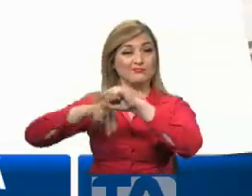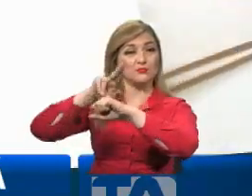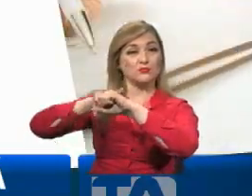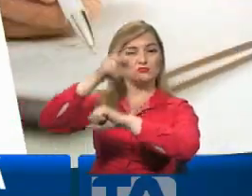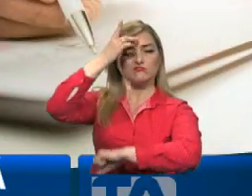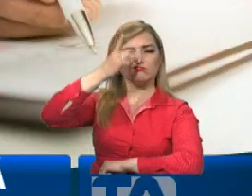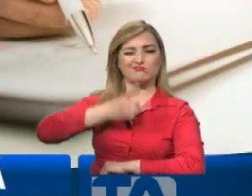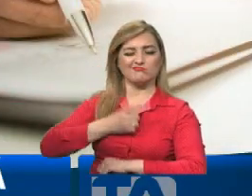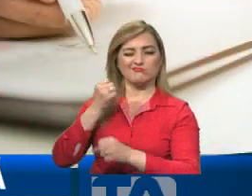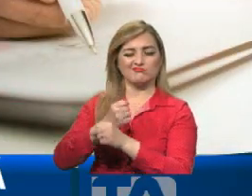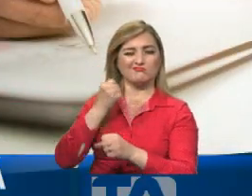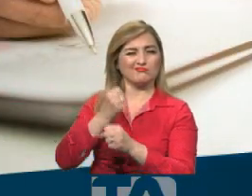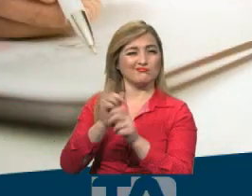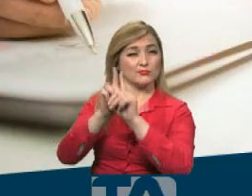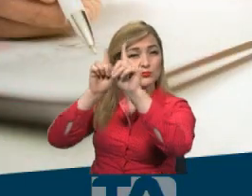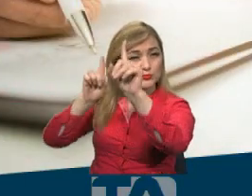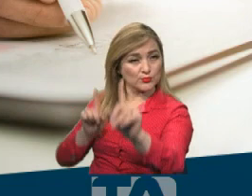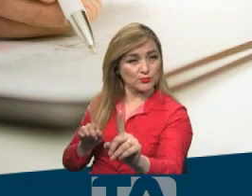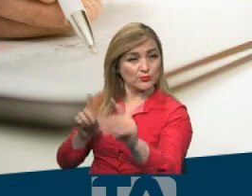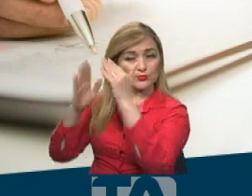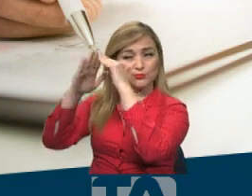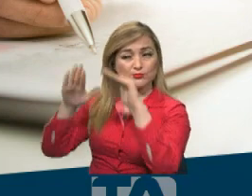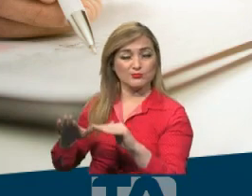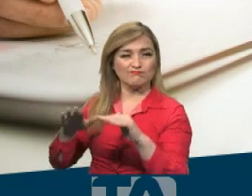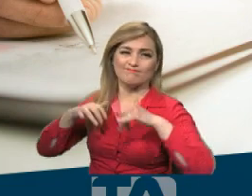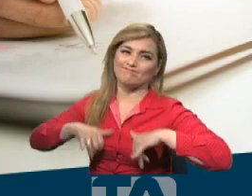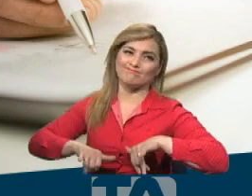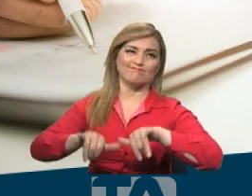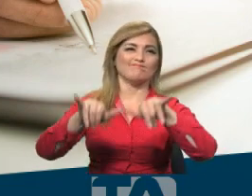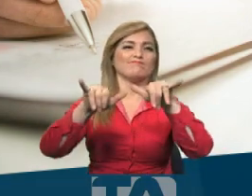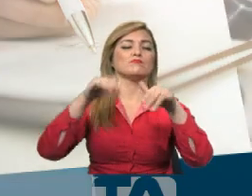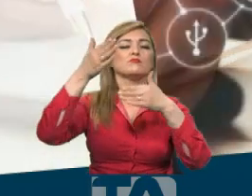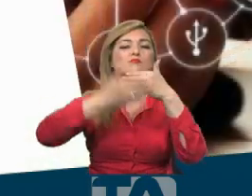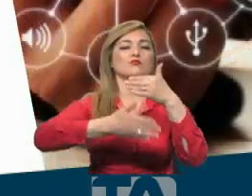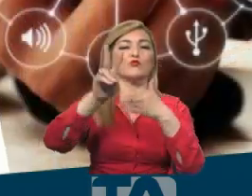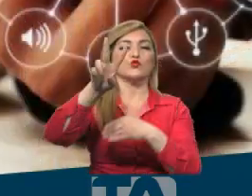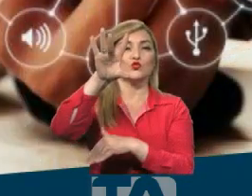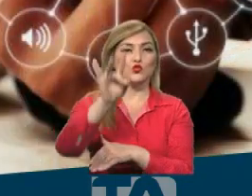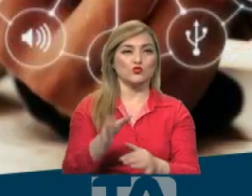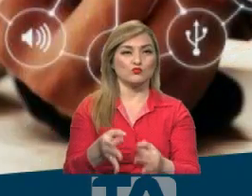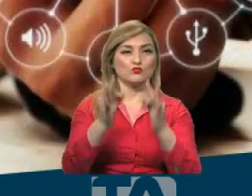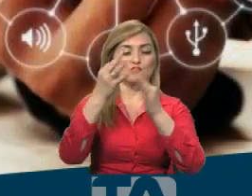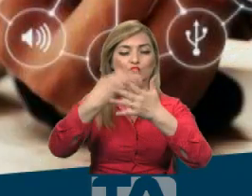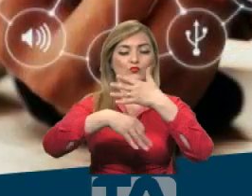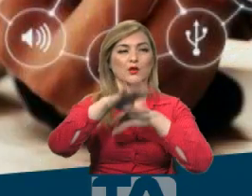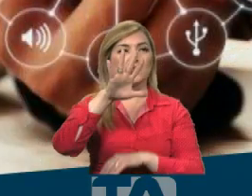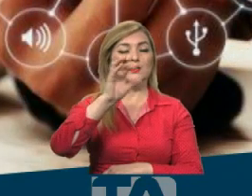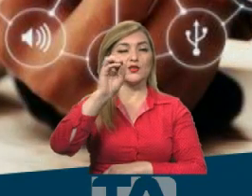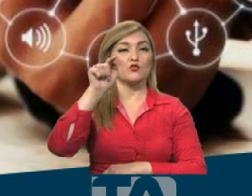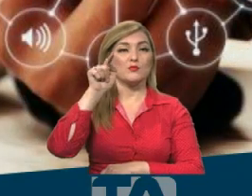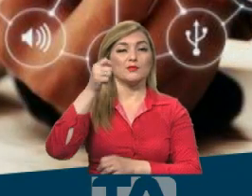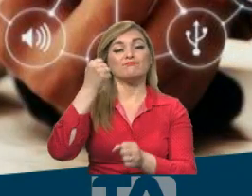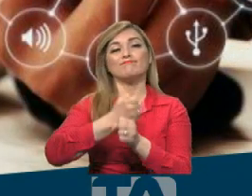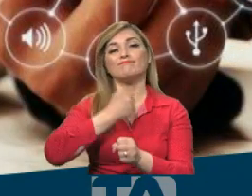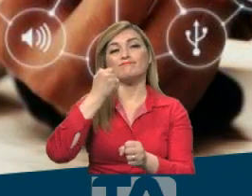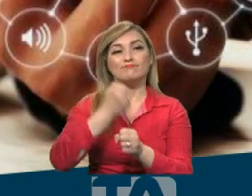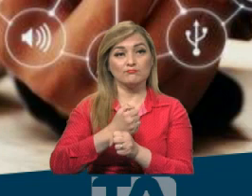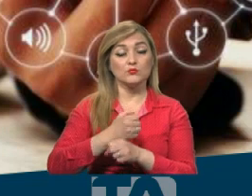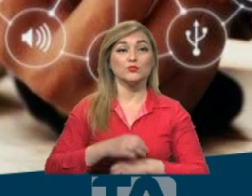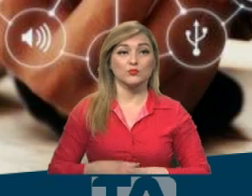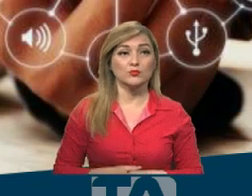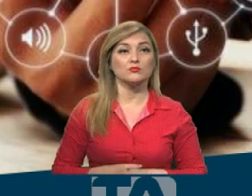modalidad de teletrabajo en el sector público el próximo 28 de febrero del total de 500.000 trabajadores de la función ejecutiva